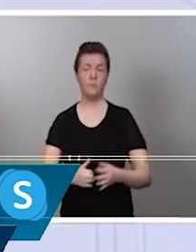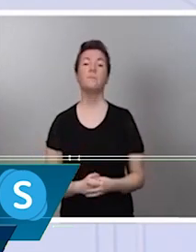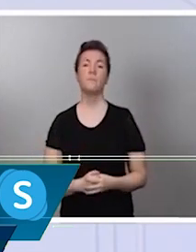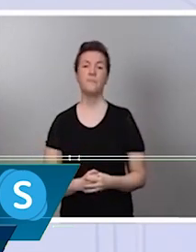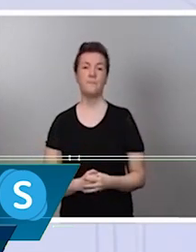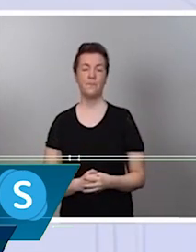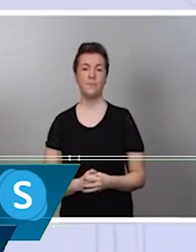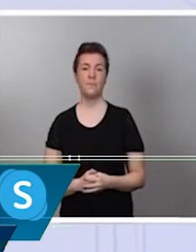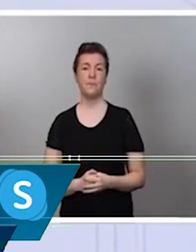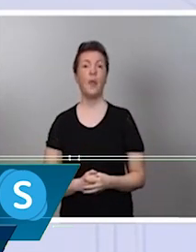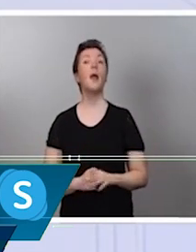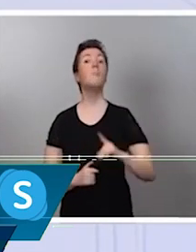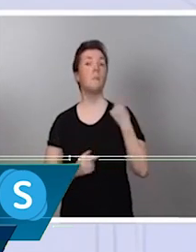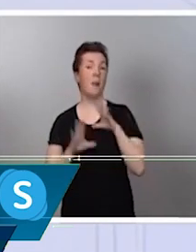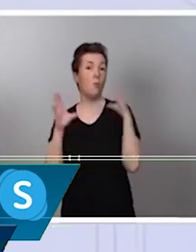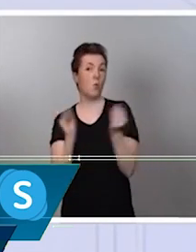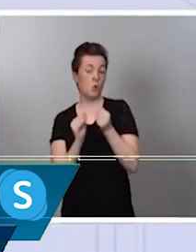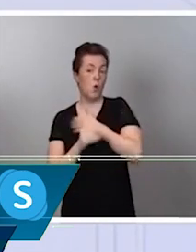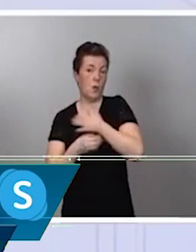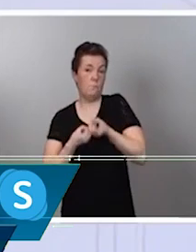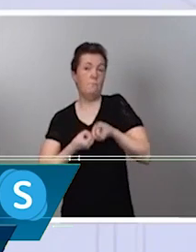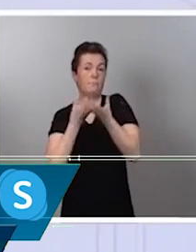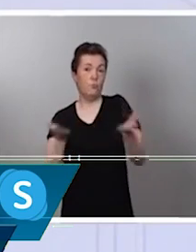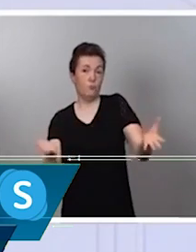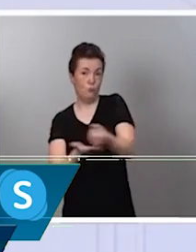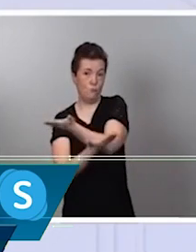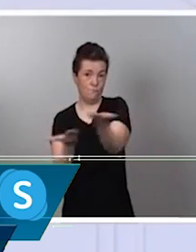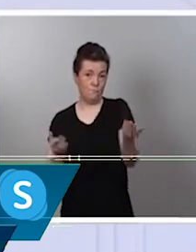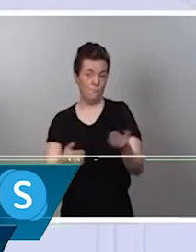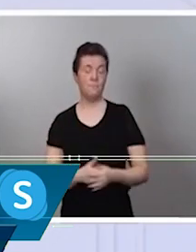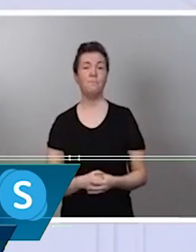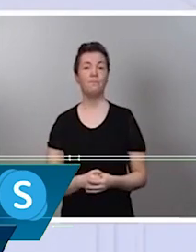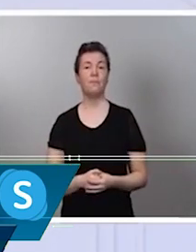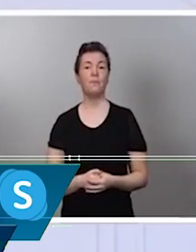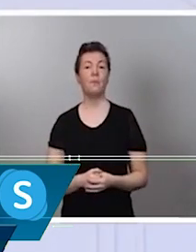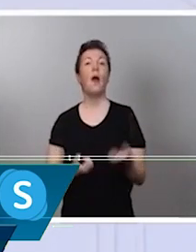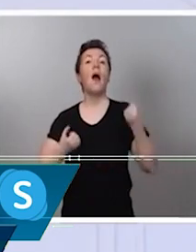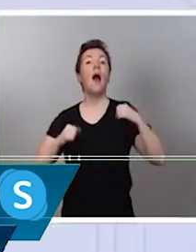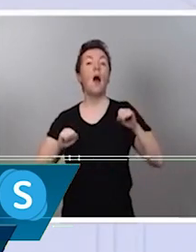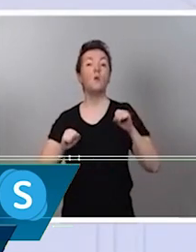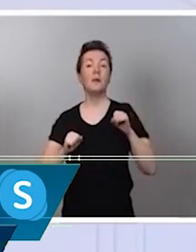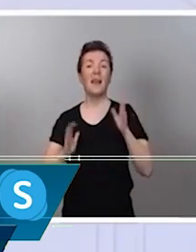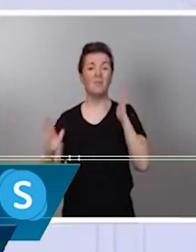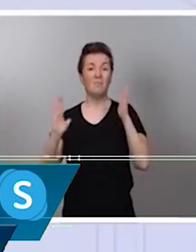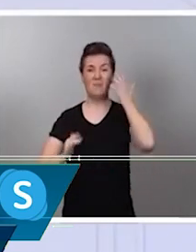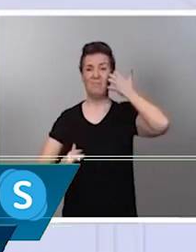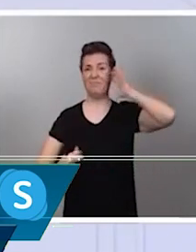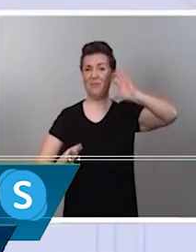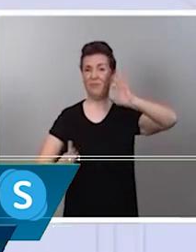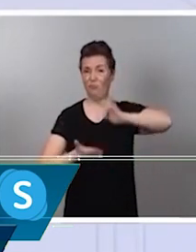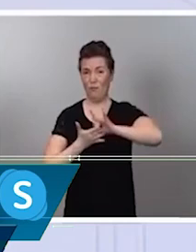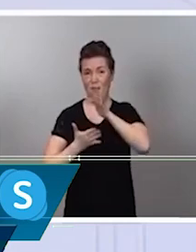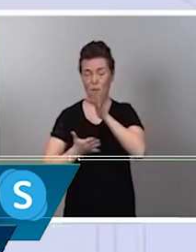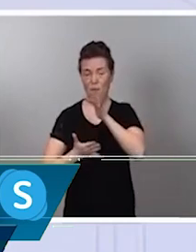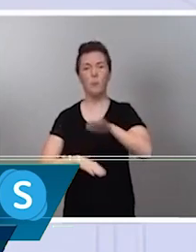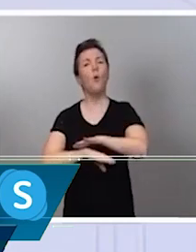esto es lo que vamos a estar viendo y es lo que hay que estar denunciando continuamente continuamente en el distrito lo tenemos muy claro y en otras cadenas